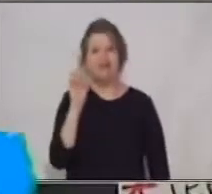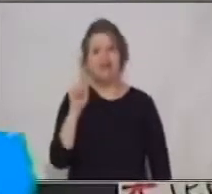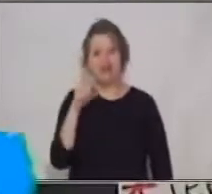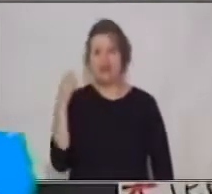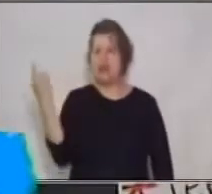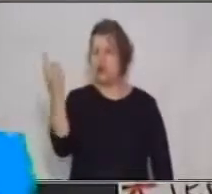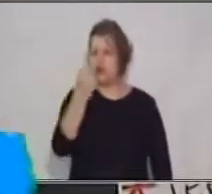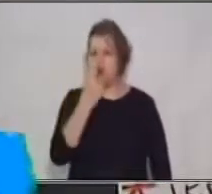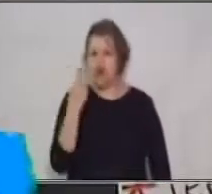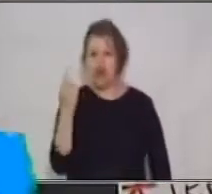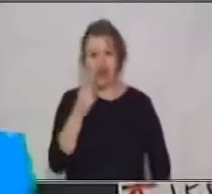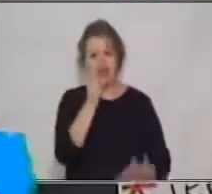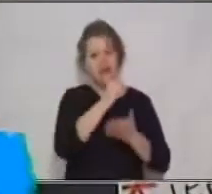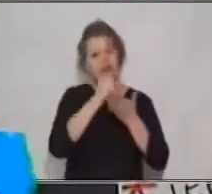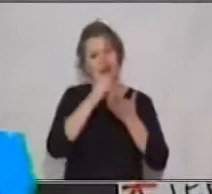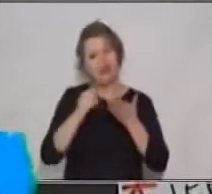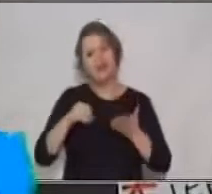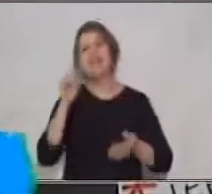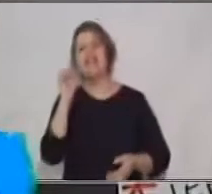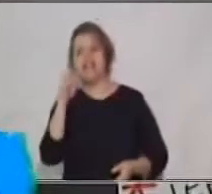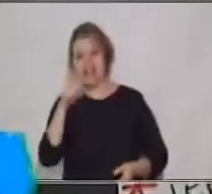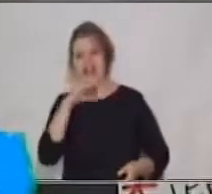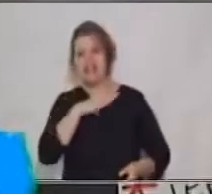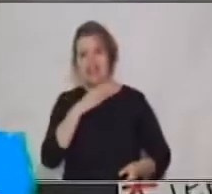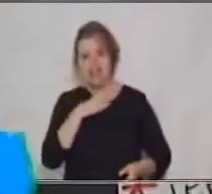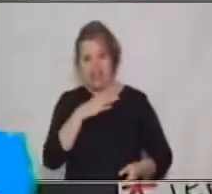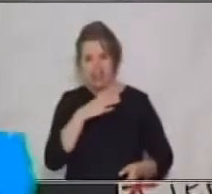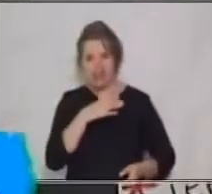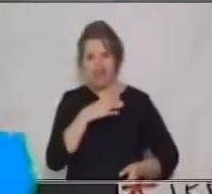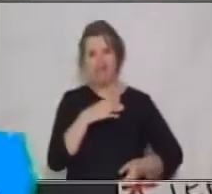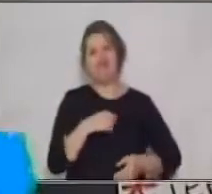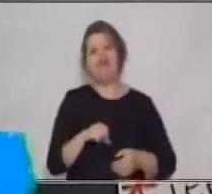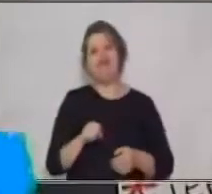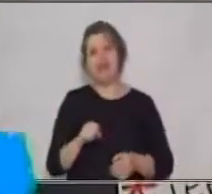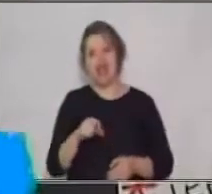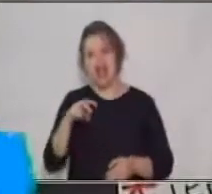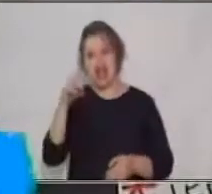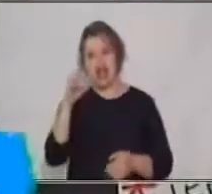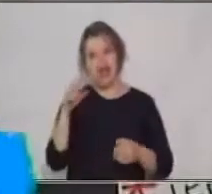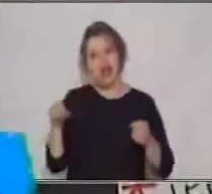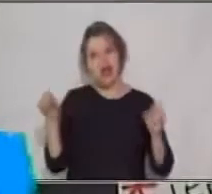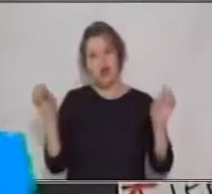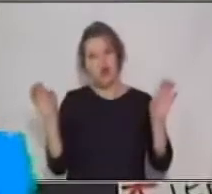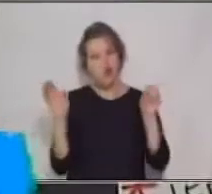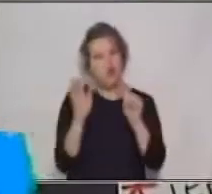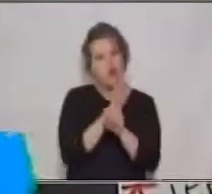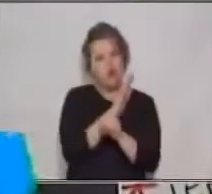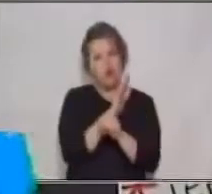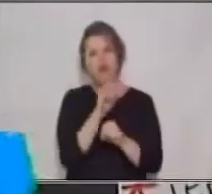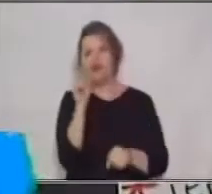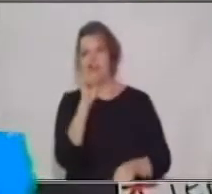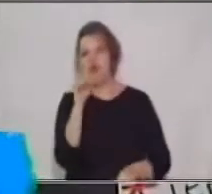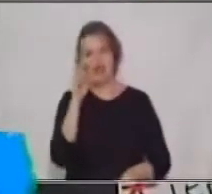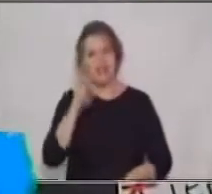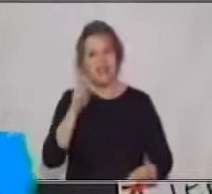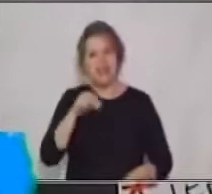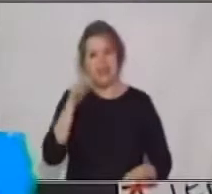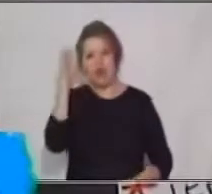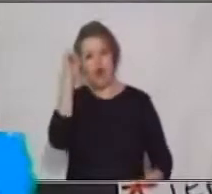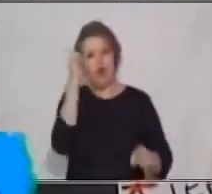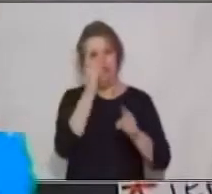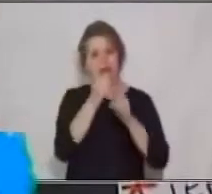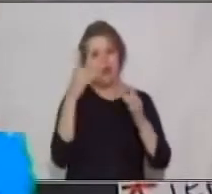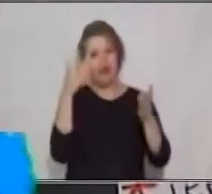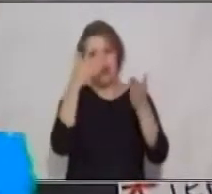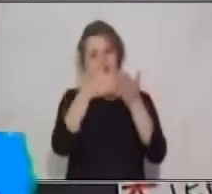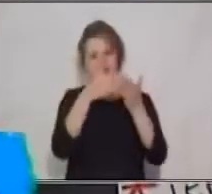todas aquellas oraciones que sí van a tener ese complemento y no va a necesitar de un objeto directo, ya que se sobreentiende